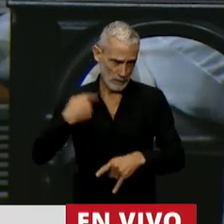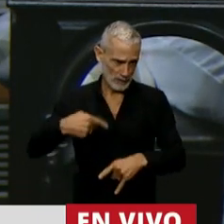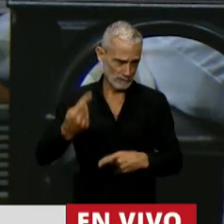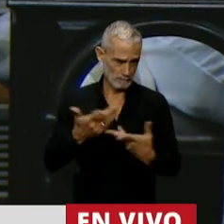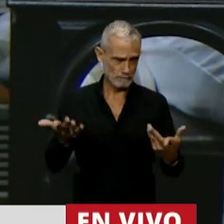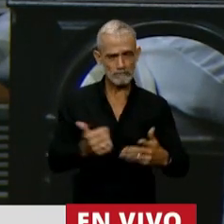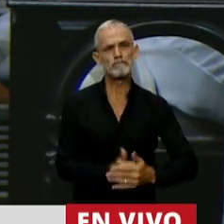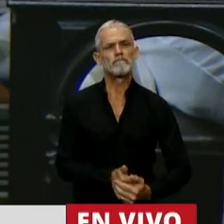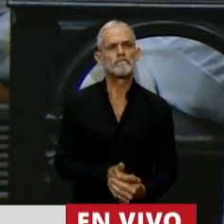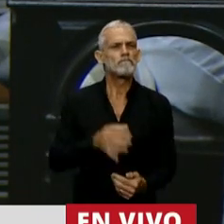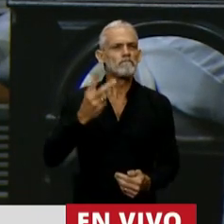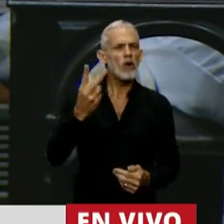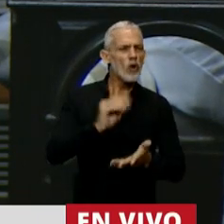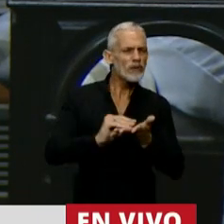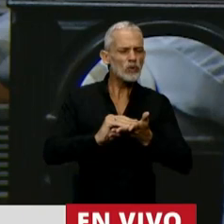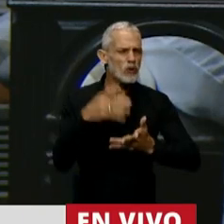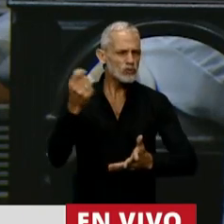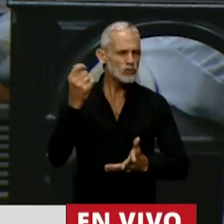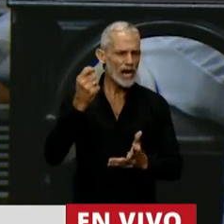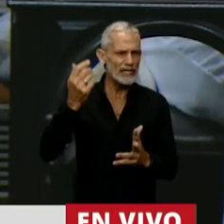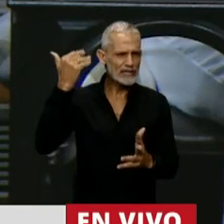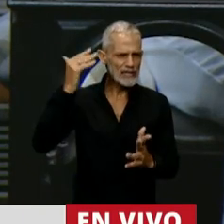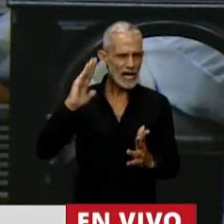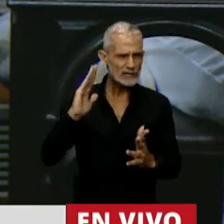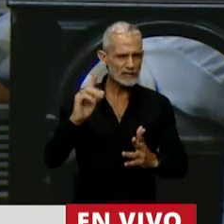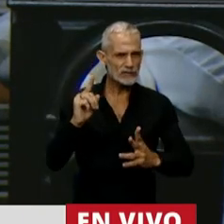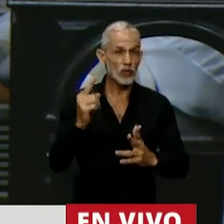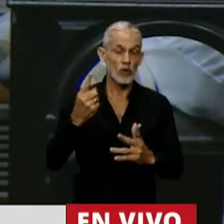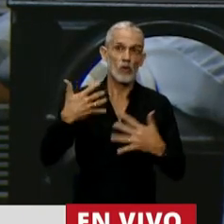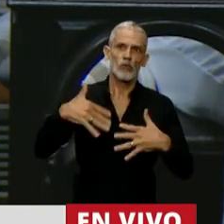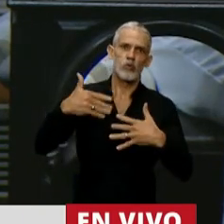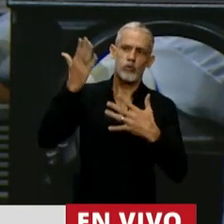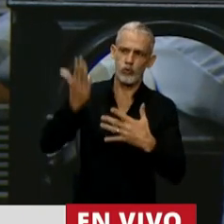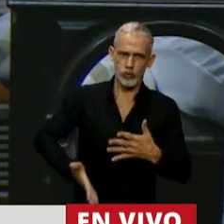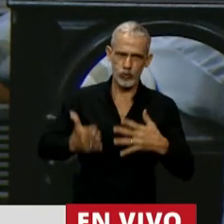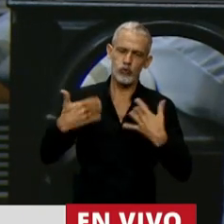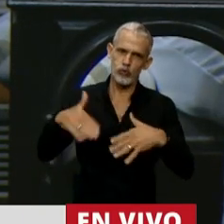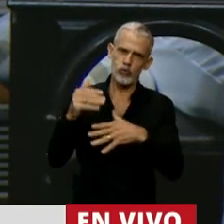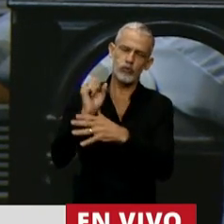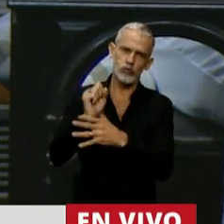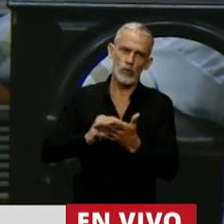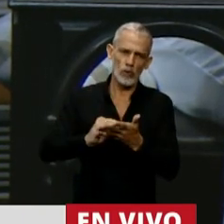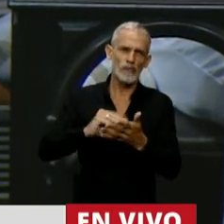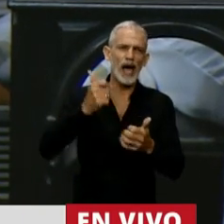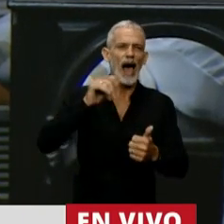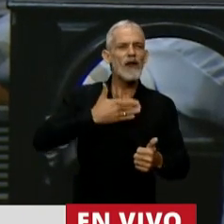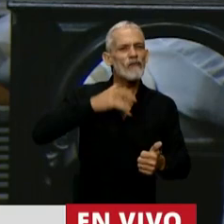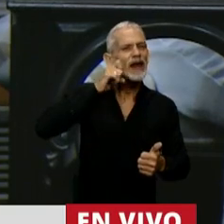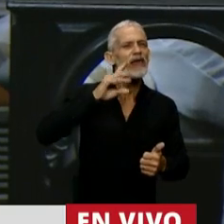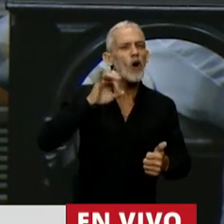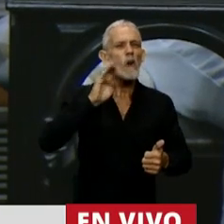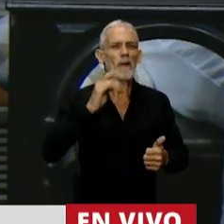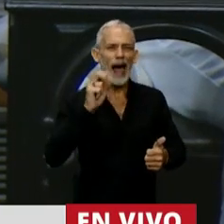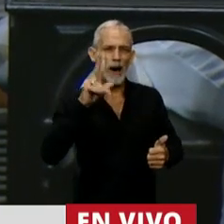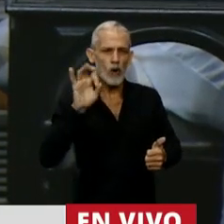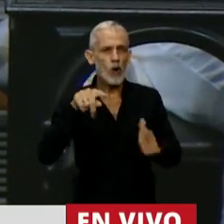Fueron dos diputados socialistas, dos grandes diputados socialistas, Alfredo Bravo